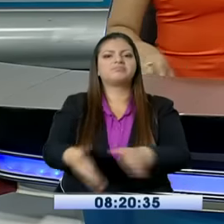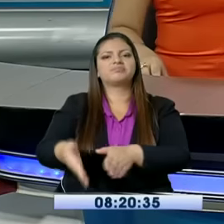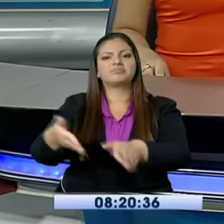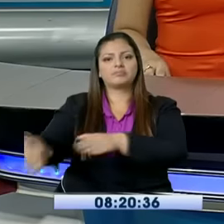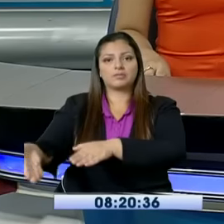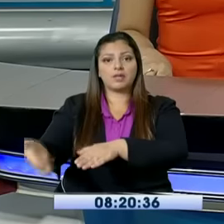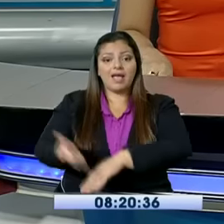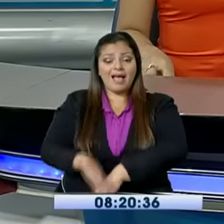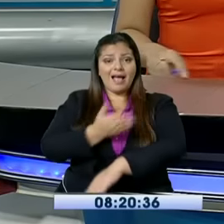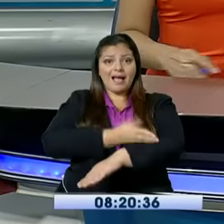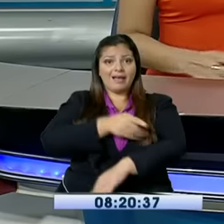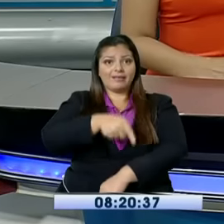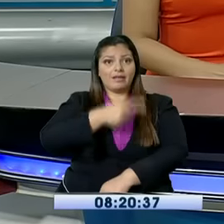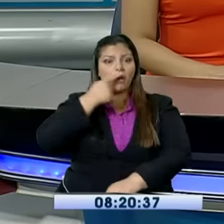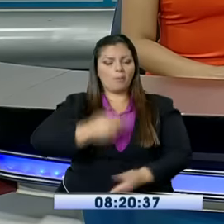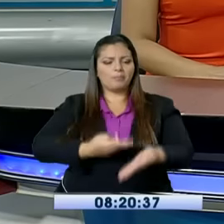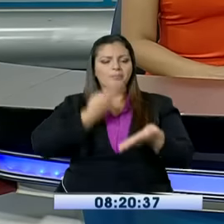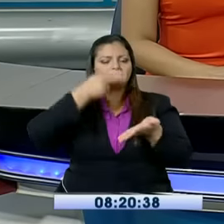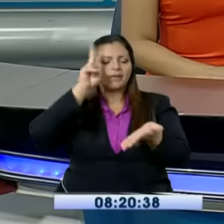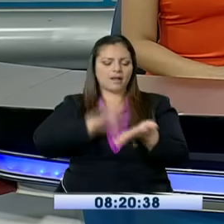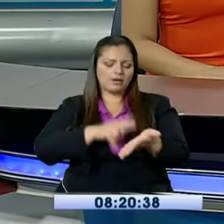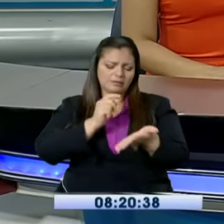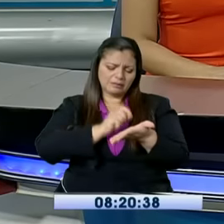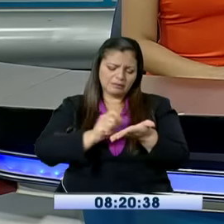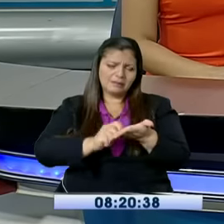y que conmocionó al sector.